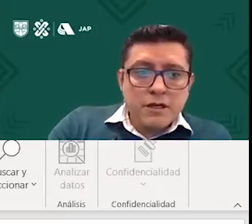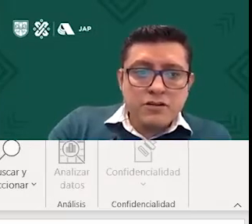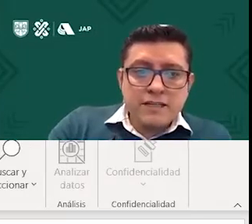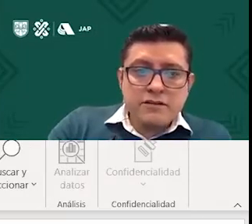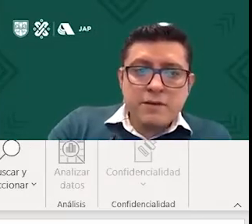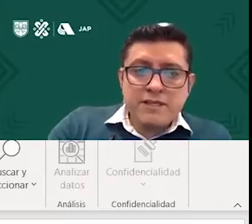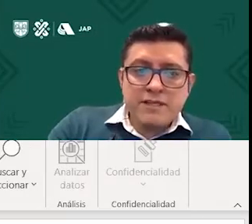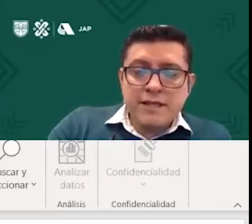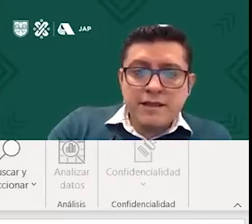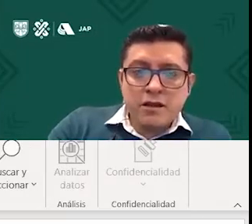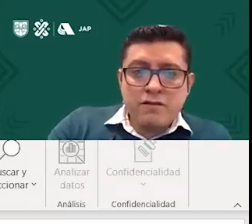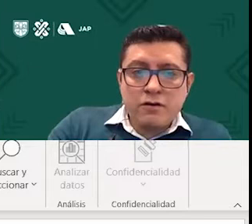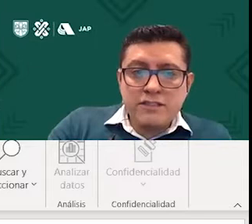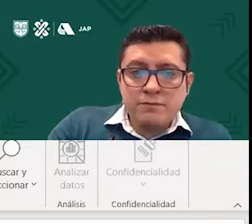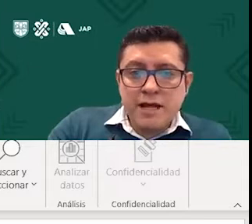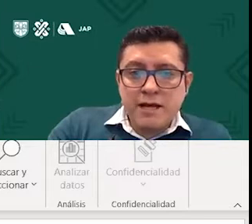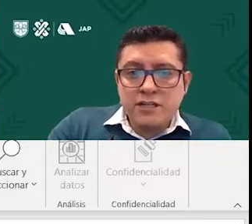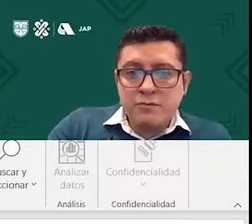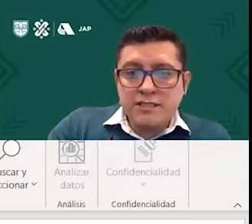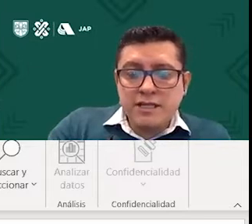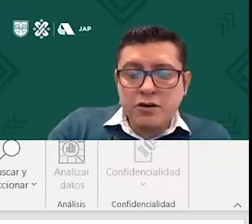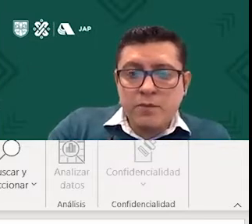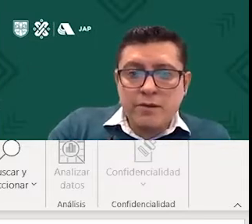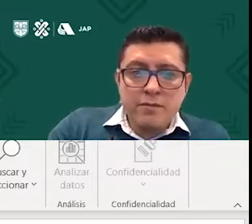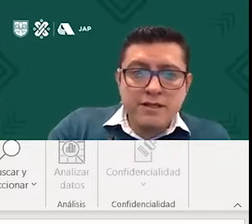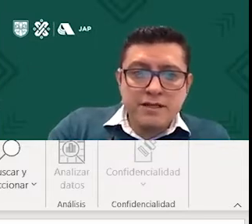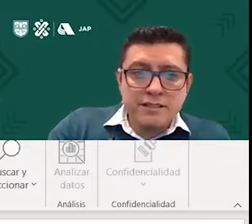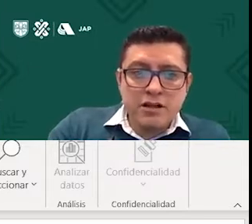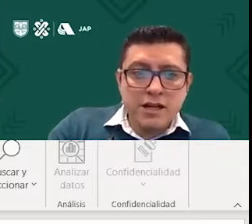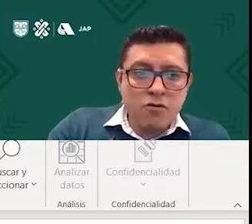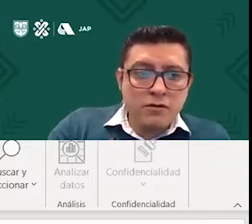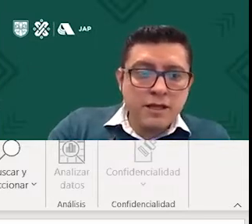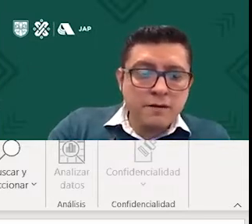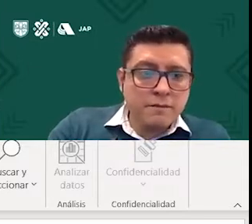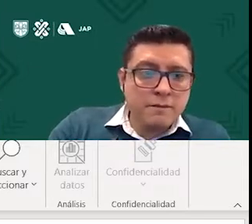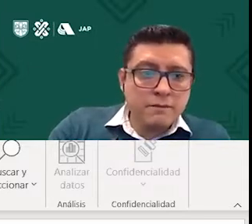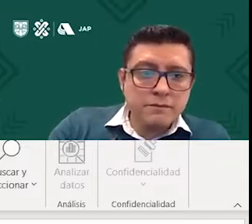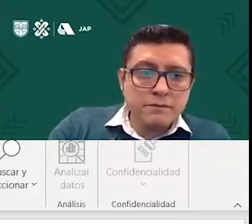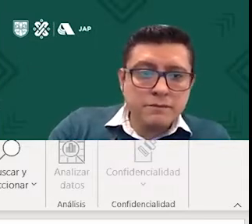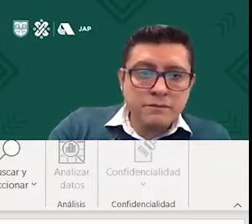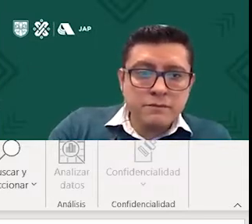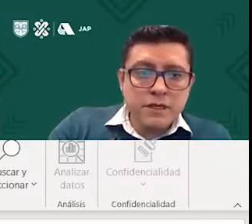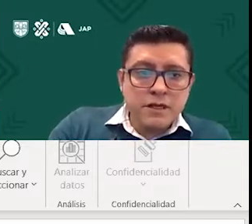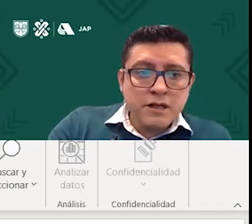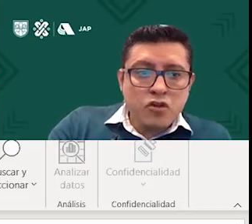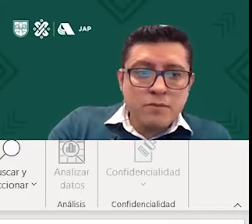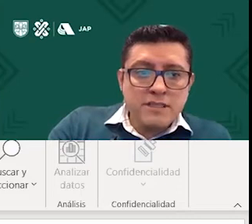los datos de representante con facultades para actos de administración previamente registrado ante la junta